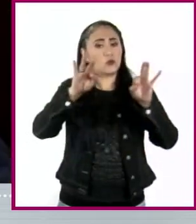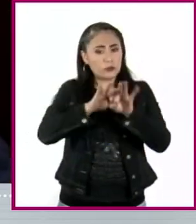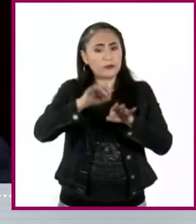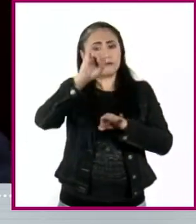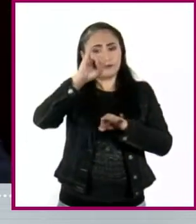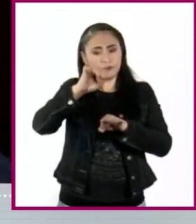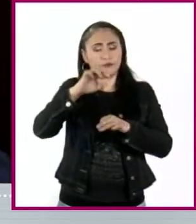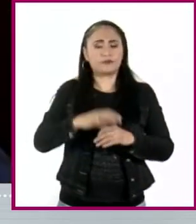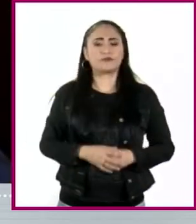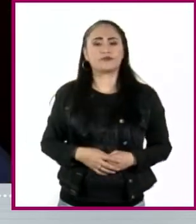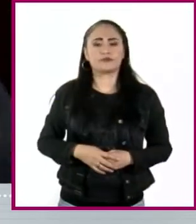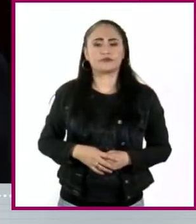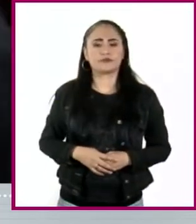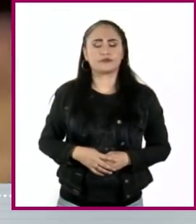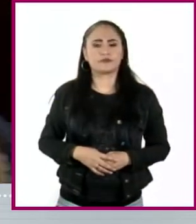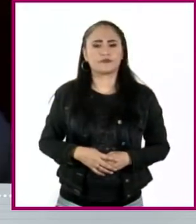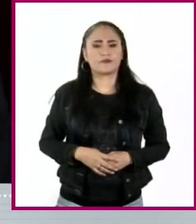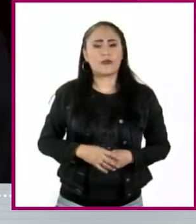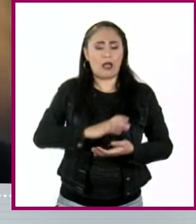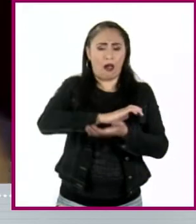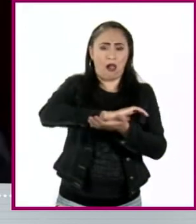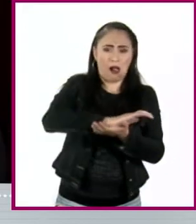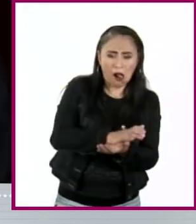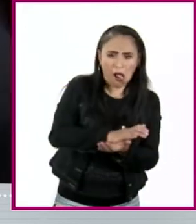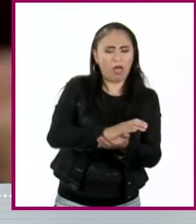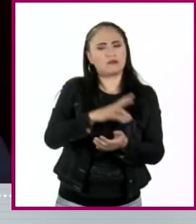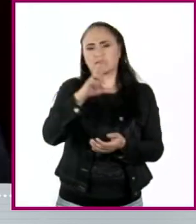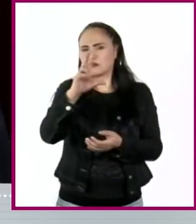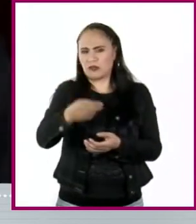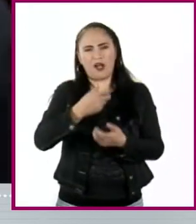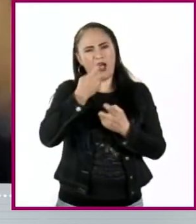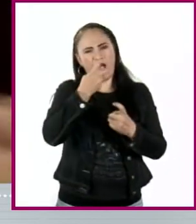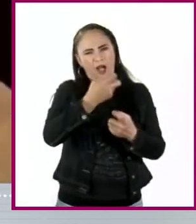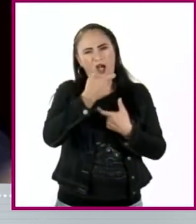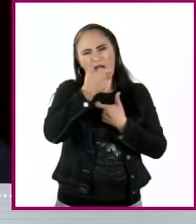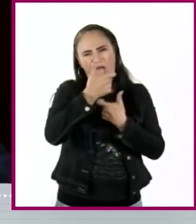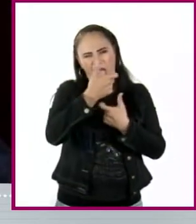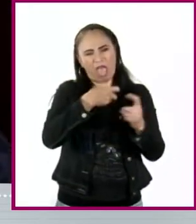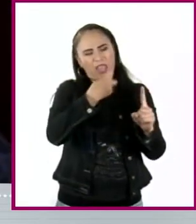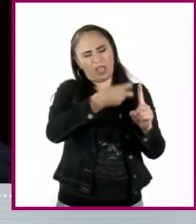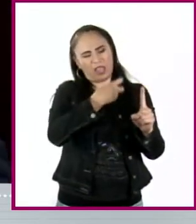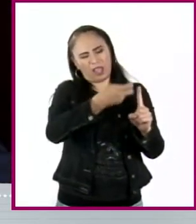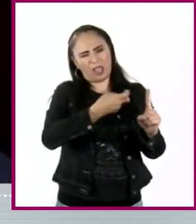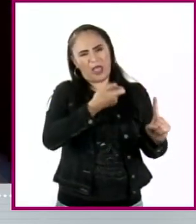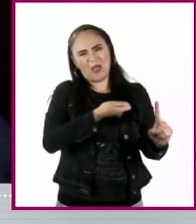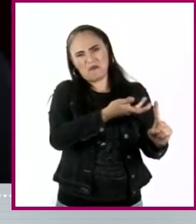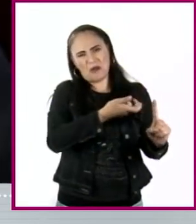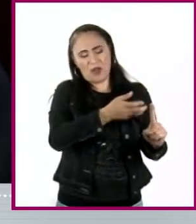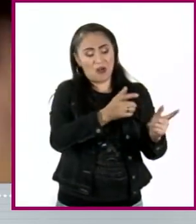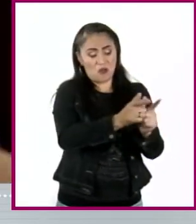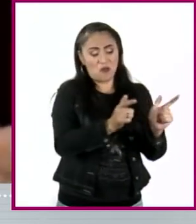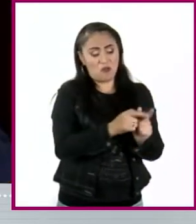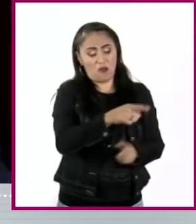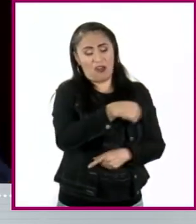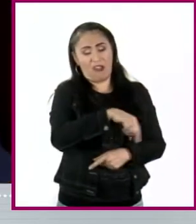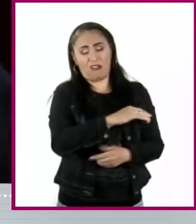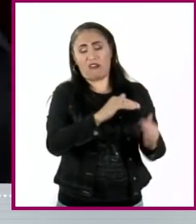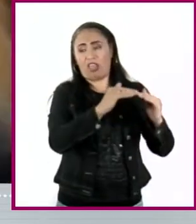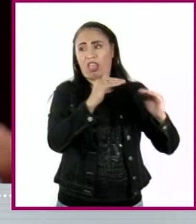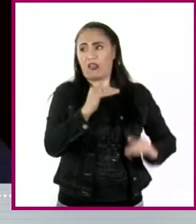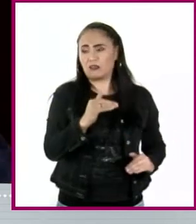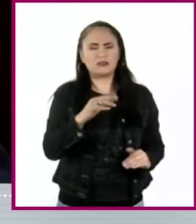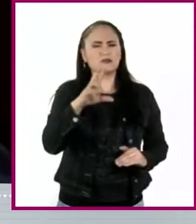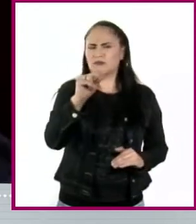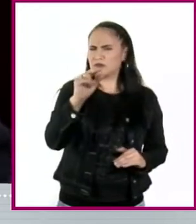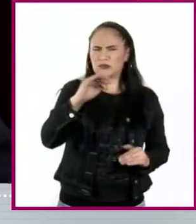decíamos, evitar actos de discriminación, de burla, de señalización, de estigma en contra de estos grupos, mostrarme solidario,